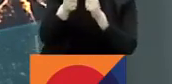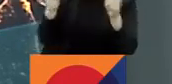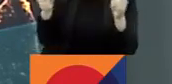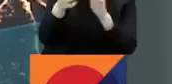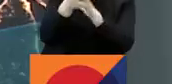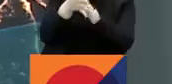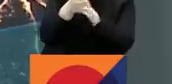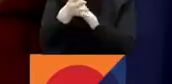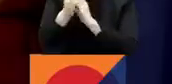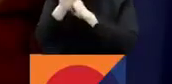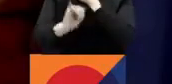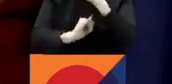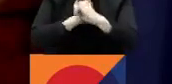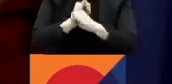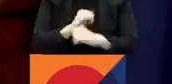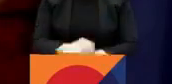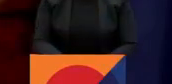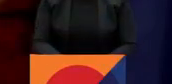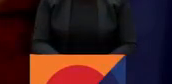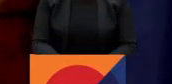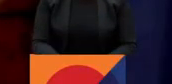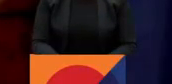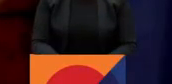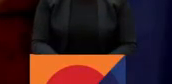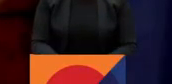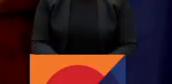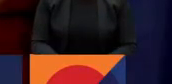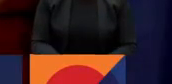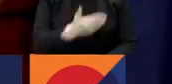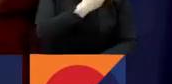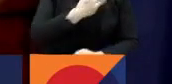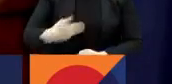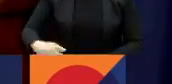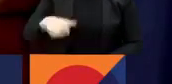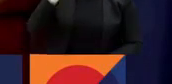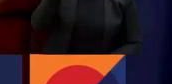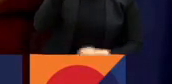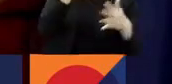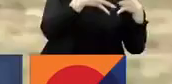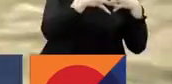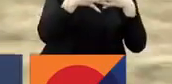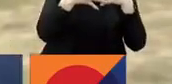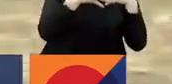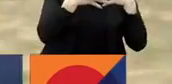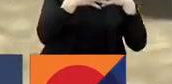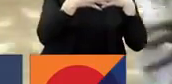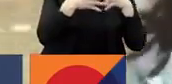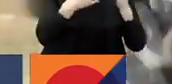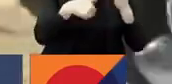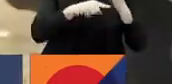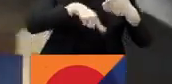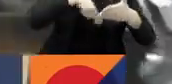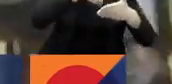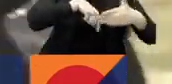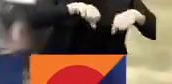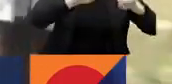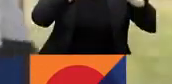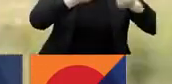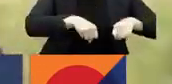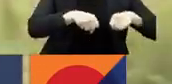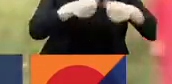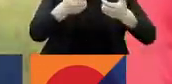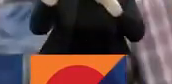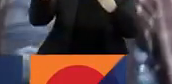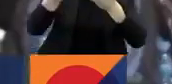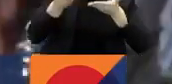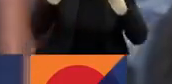internacional. En Estados Unidos, el presidente Biden firmó una orden para aumentar el número máximo de refugiados